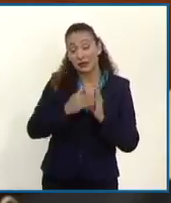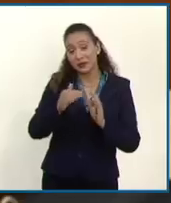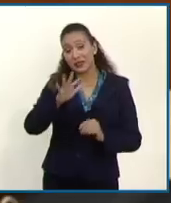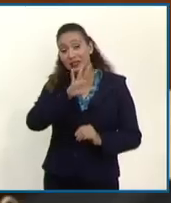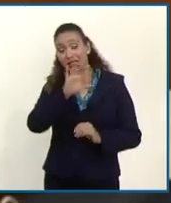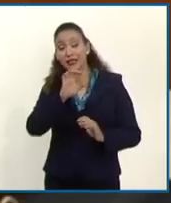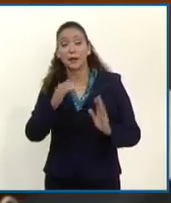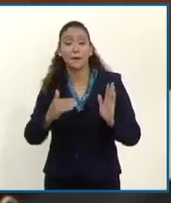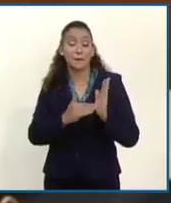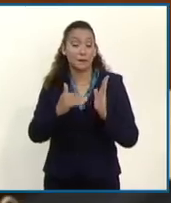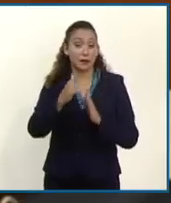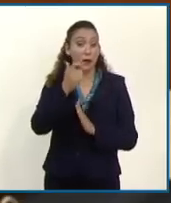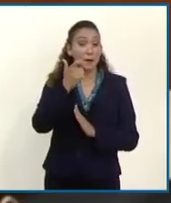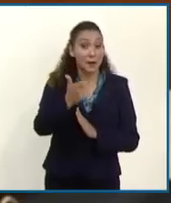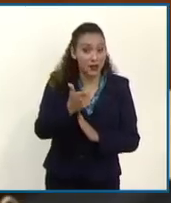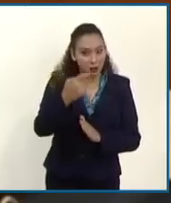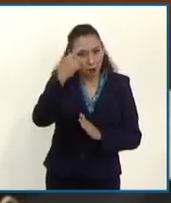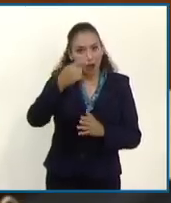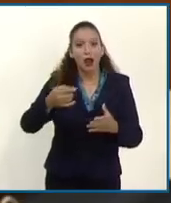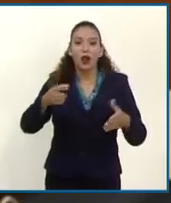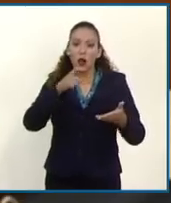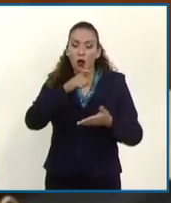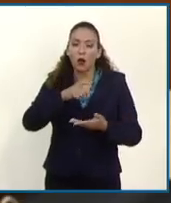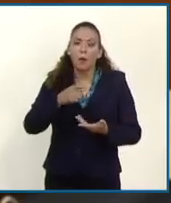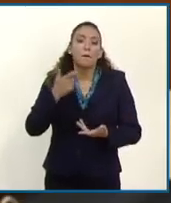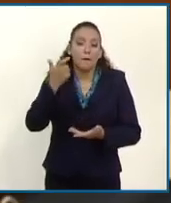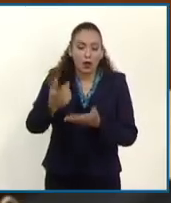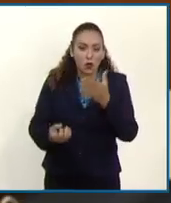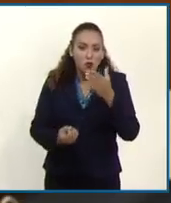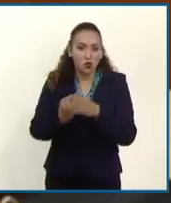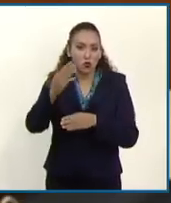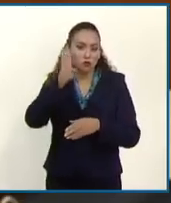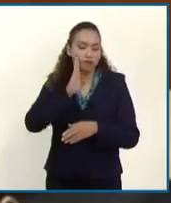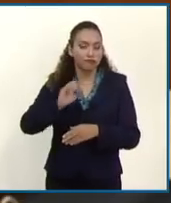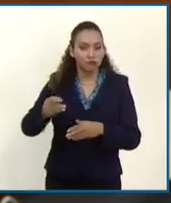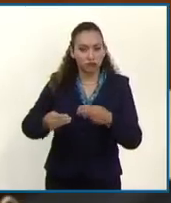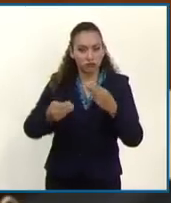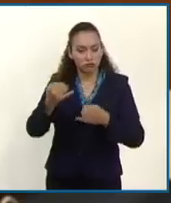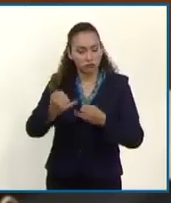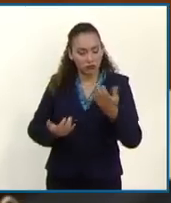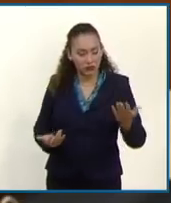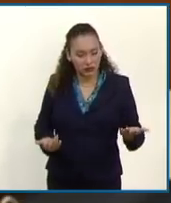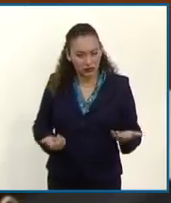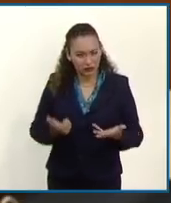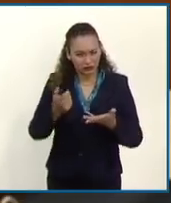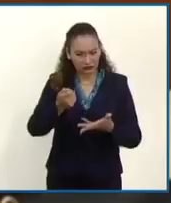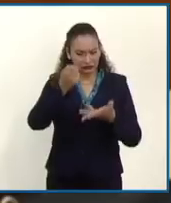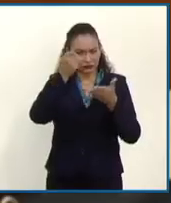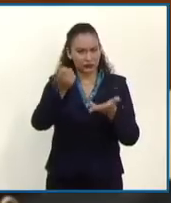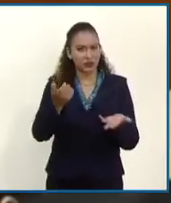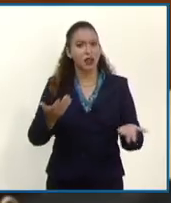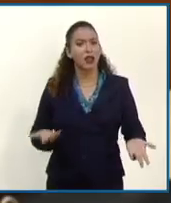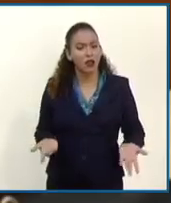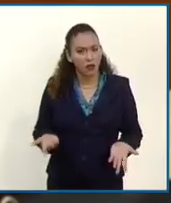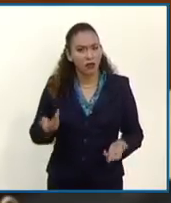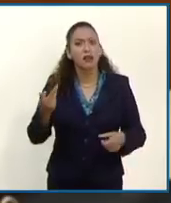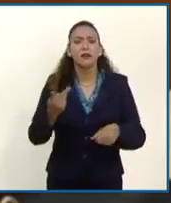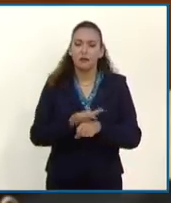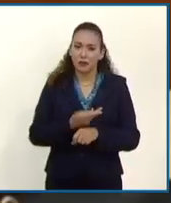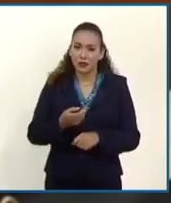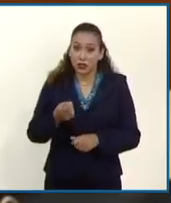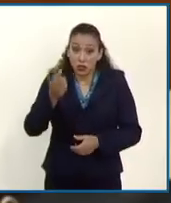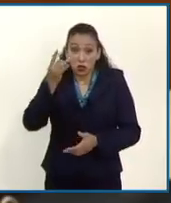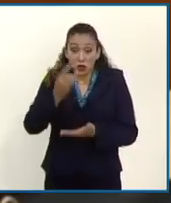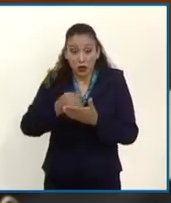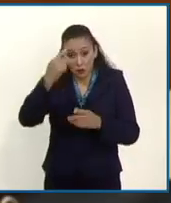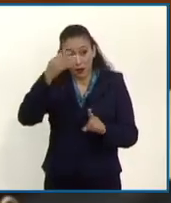elección, por única ocasión. Se podría destinar incluso, por excepción a este propósito,